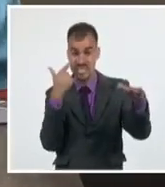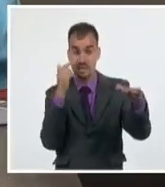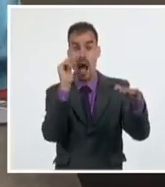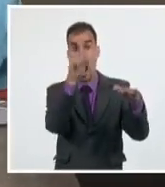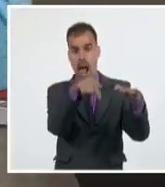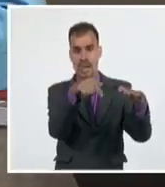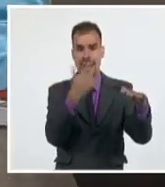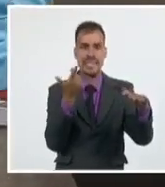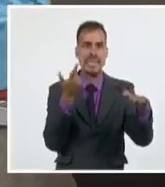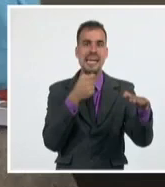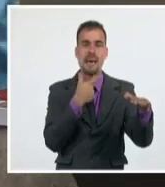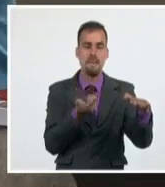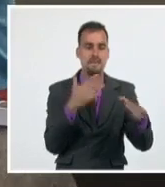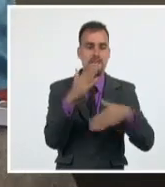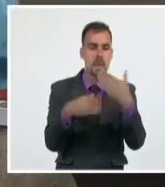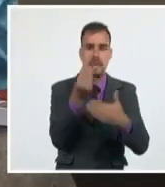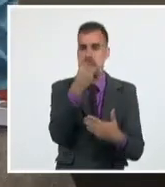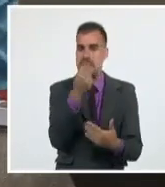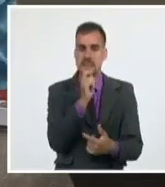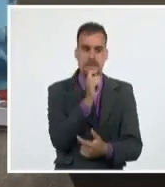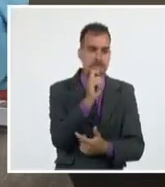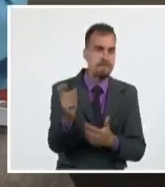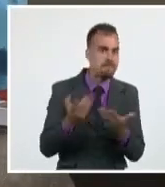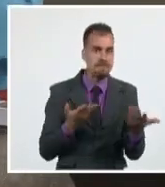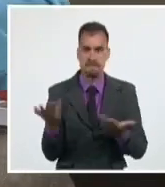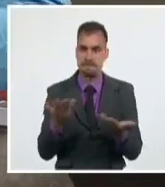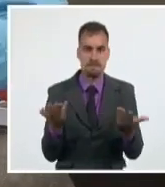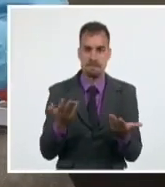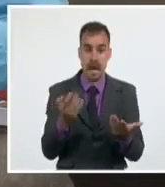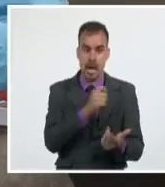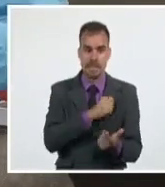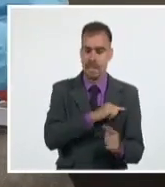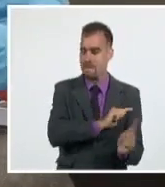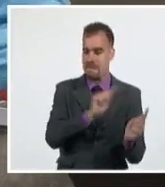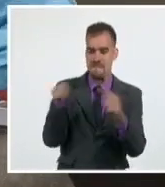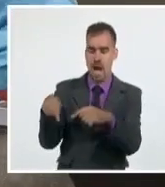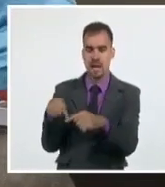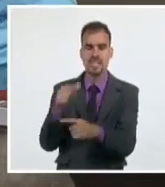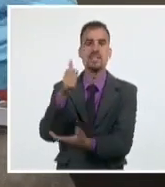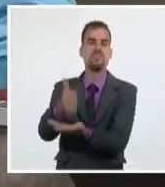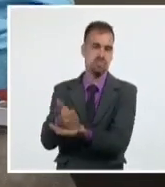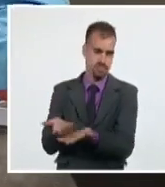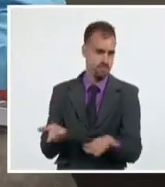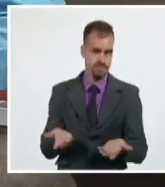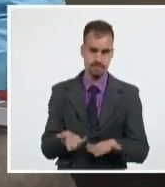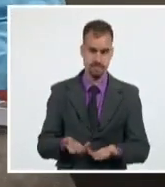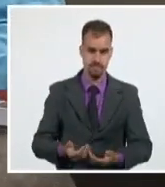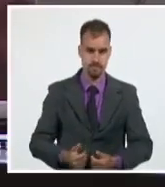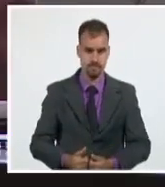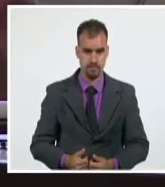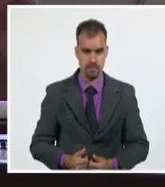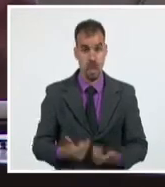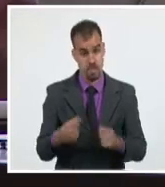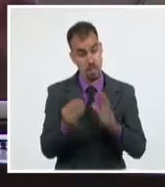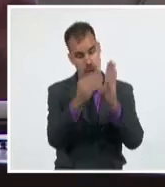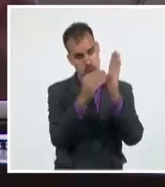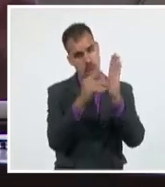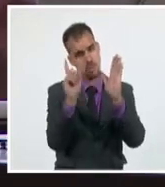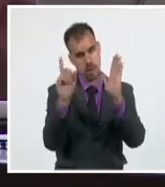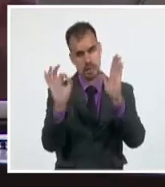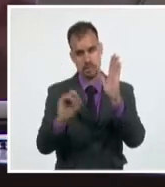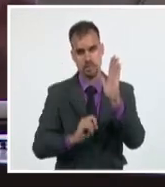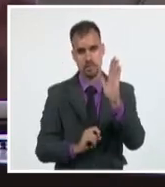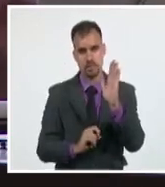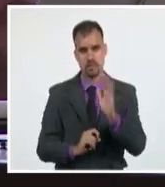pero tienen problemáticas importantes que están en el mismo espíritu de lo que se redacta en este lineamiento. Si nosotros tenemos que ir